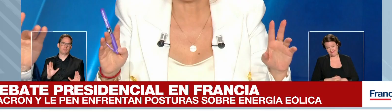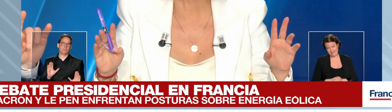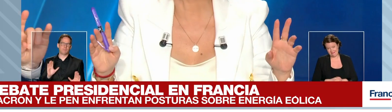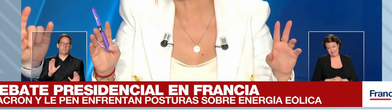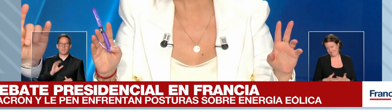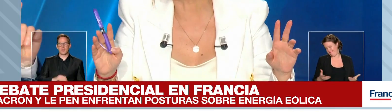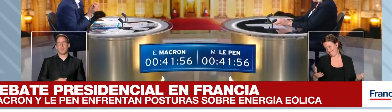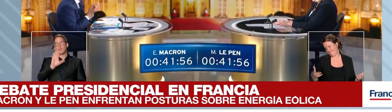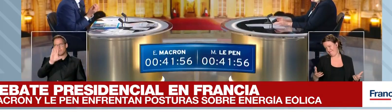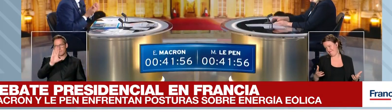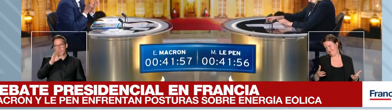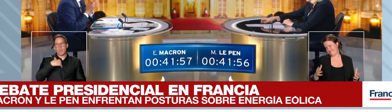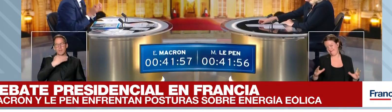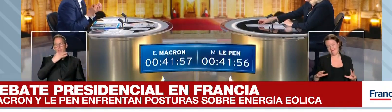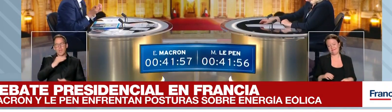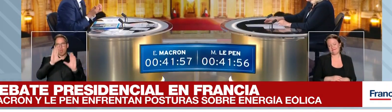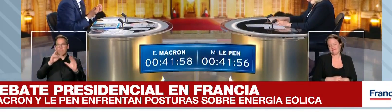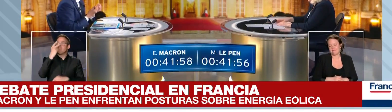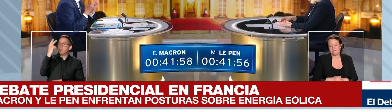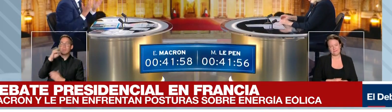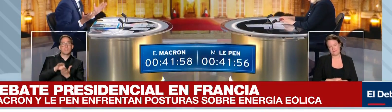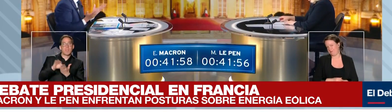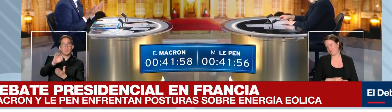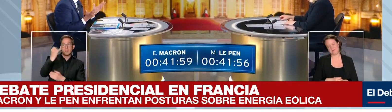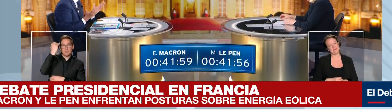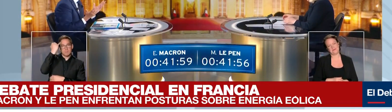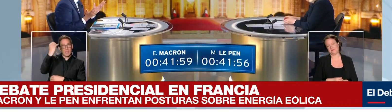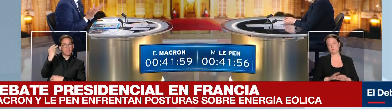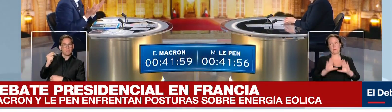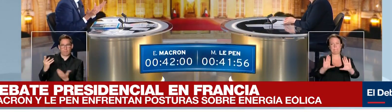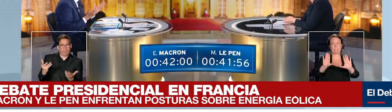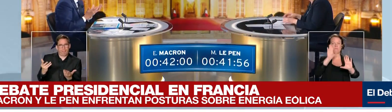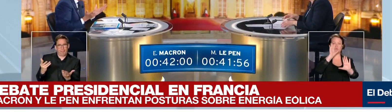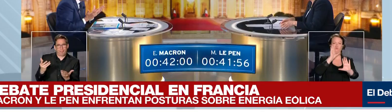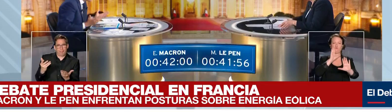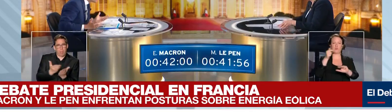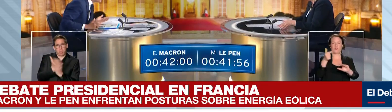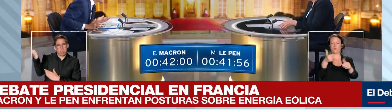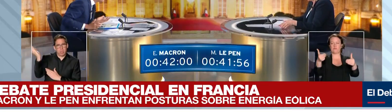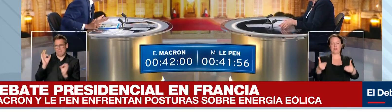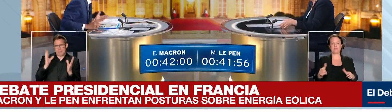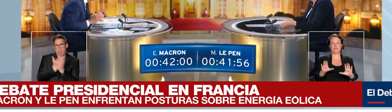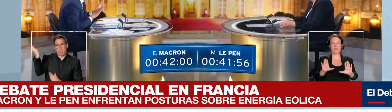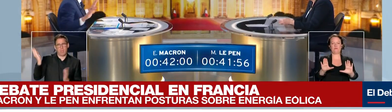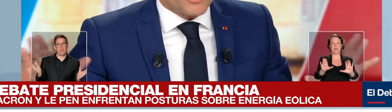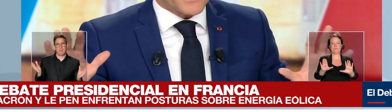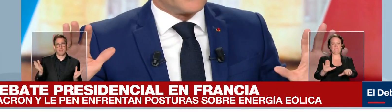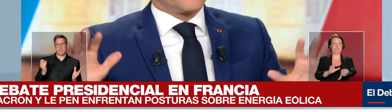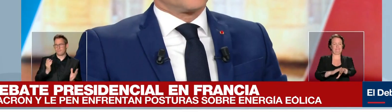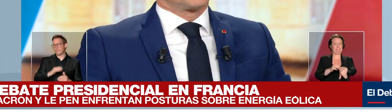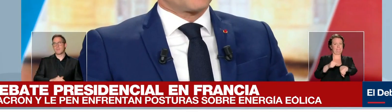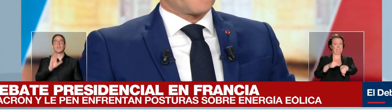cifras. Pero le quiero decir que su estrategia no tiene sentido. No tiene sentido.